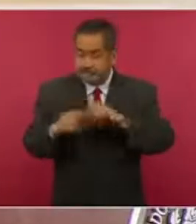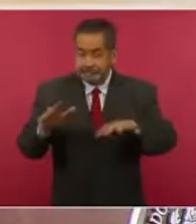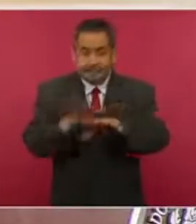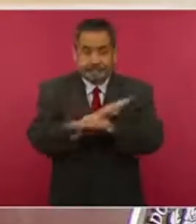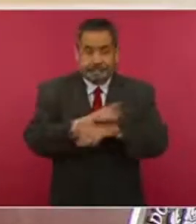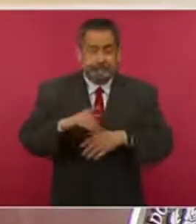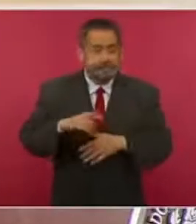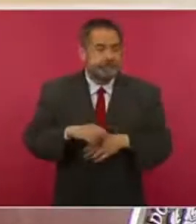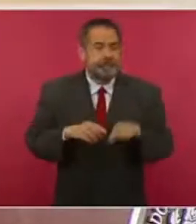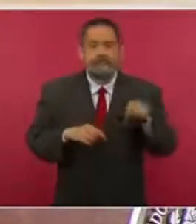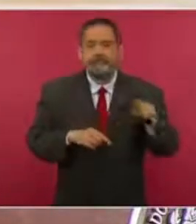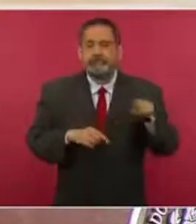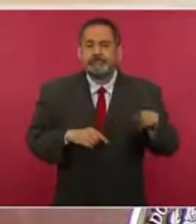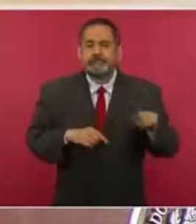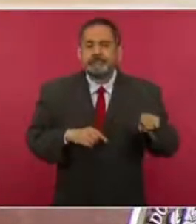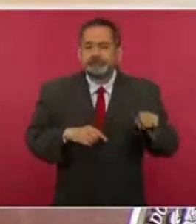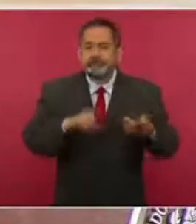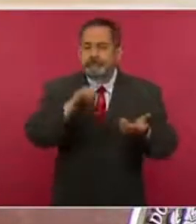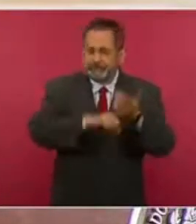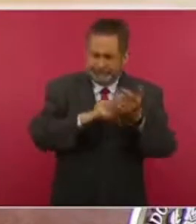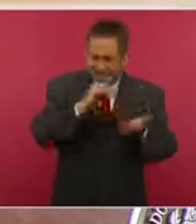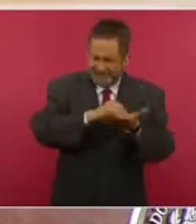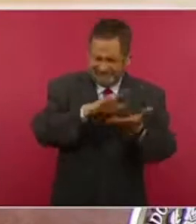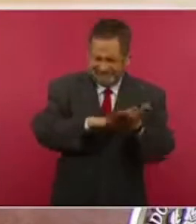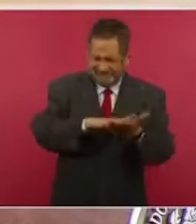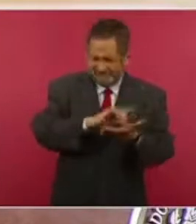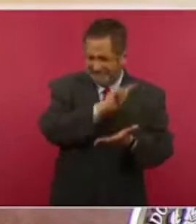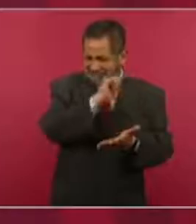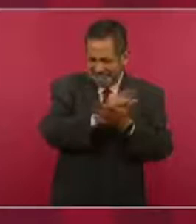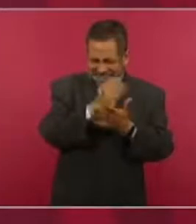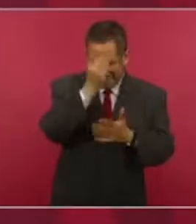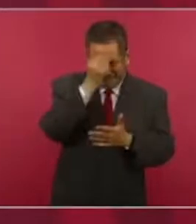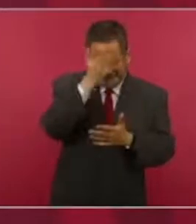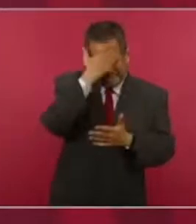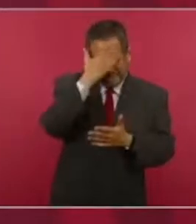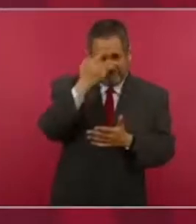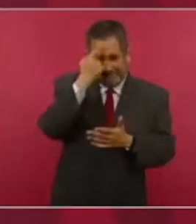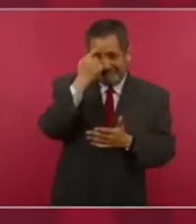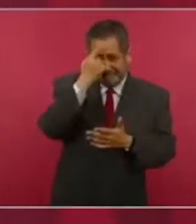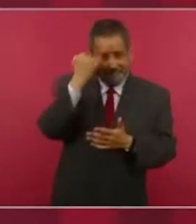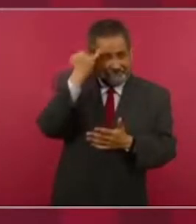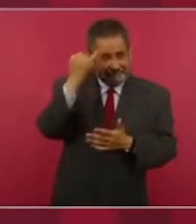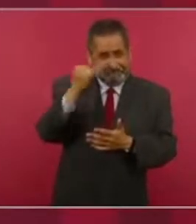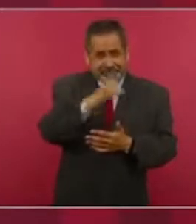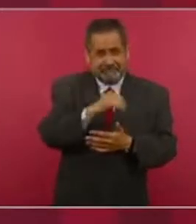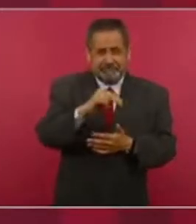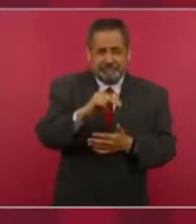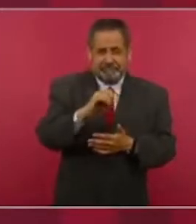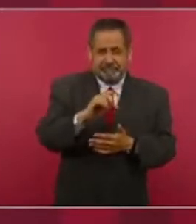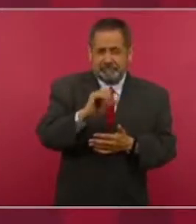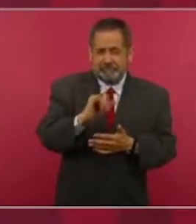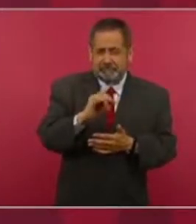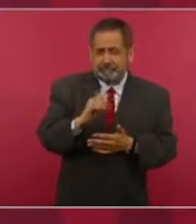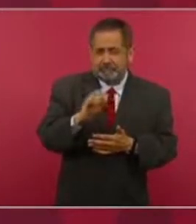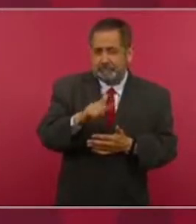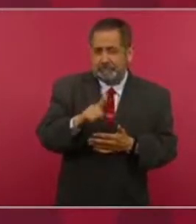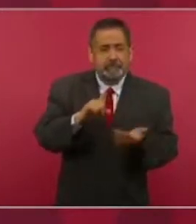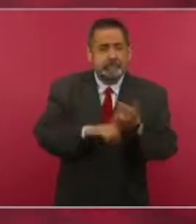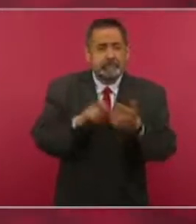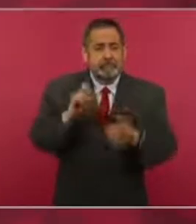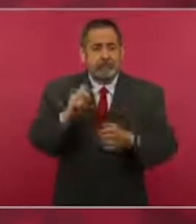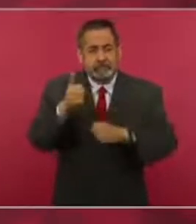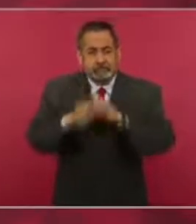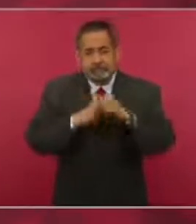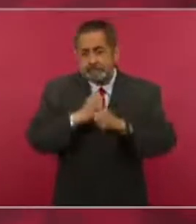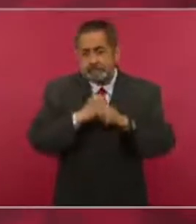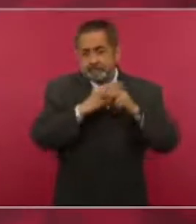el pensamiento neoliberal o neoporfirista. Fueron 36 años y estoy